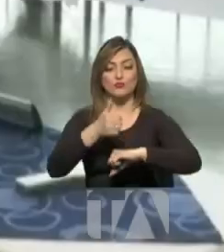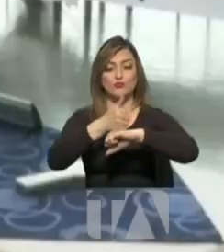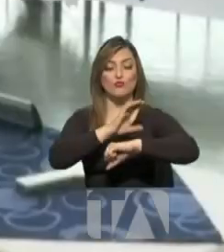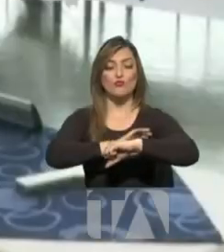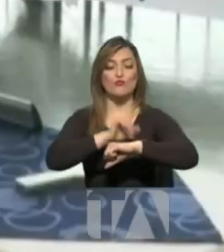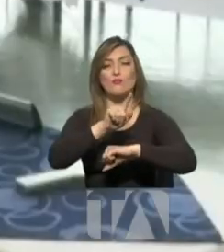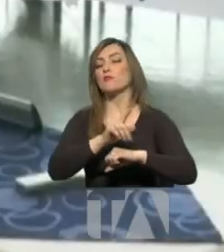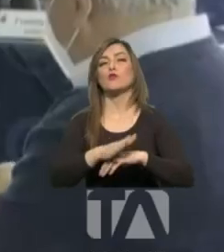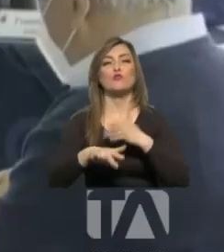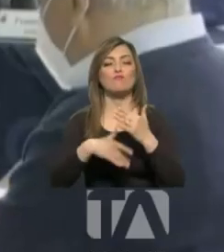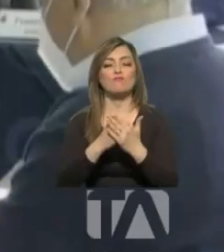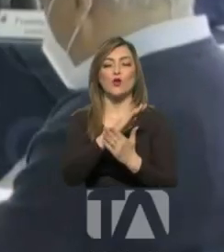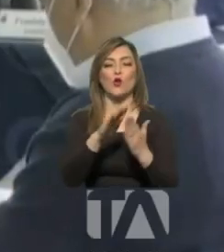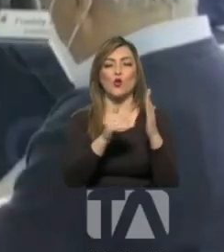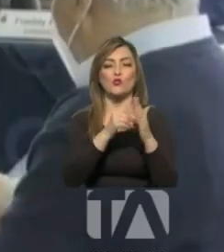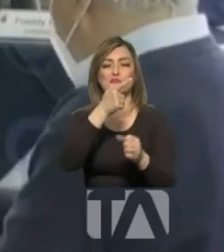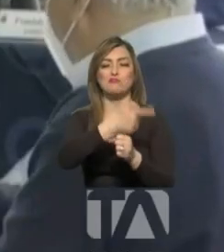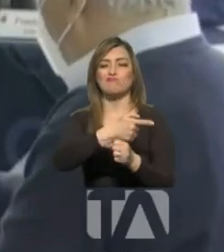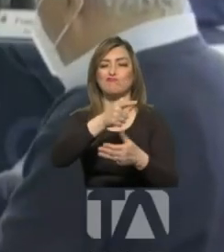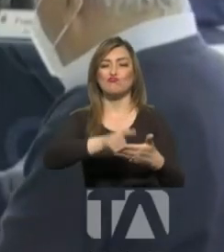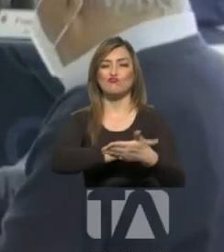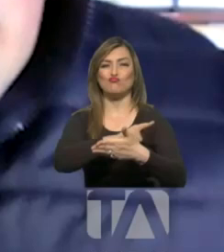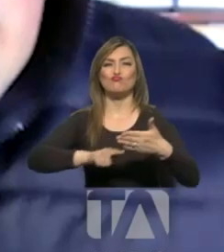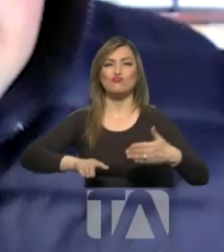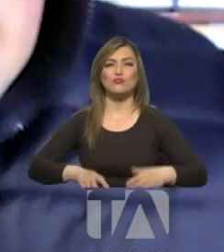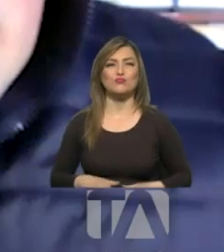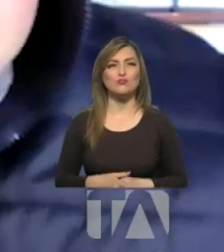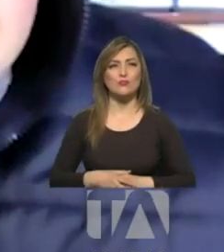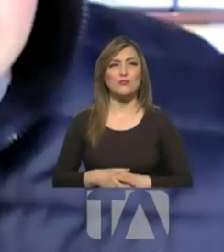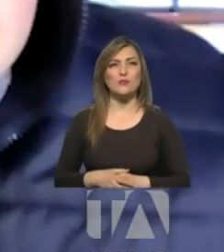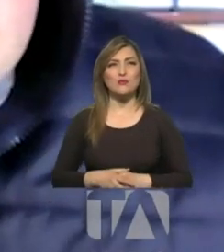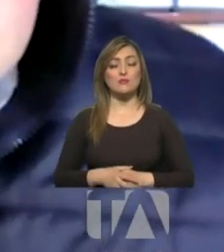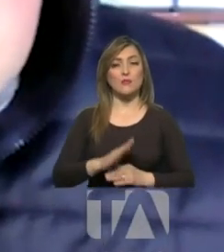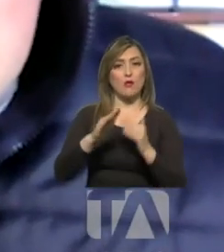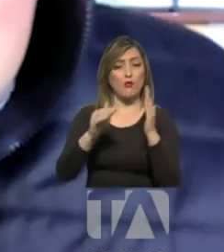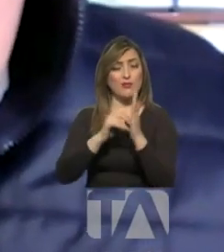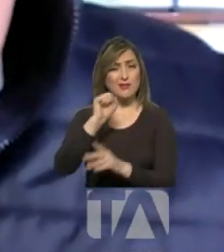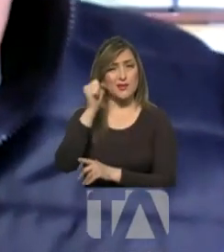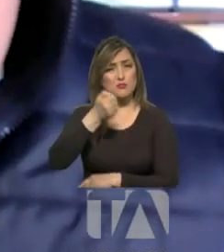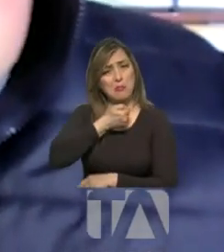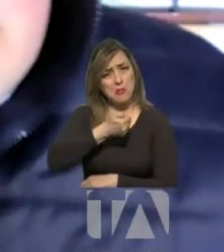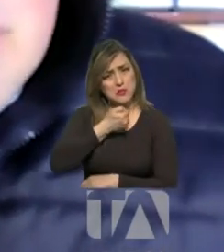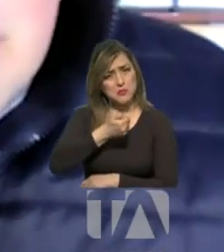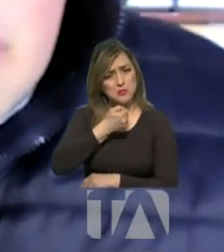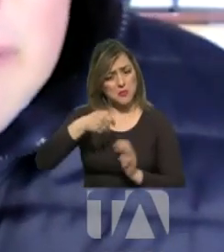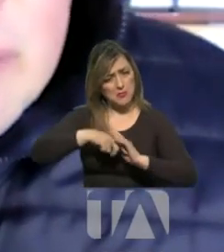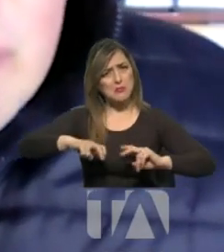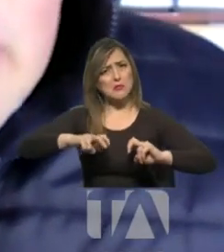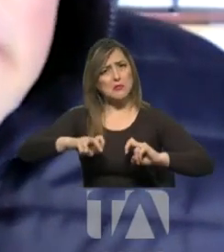deben actuar de inmediato en contra de esta normativa amenazante. Y aquí se está vulnerando severamente